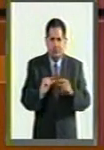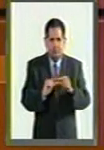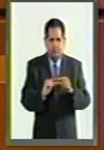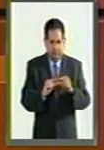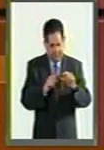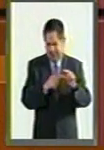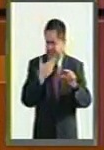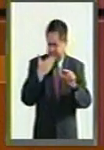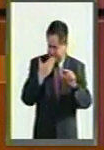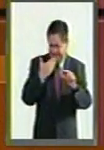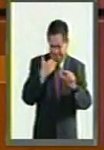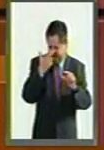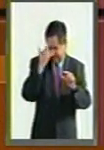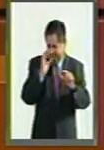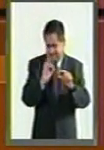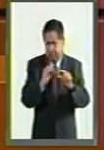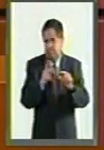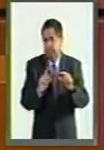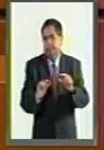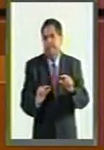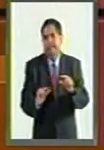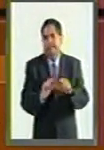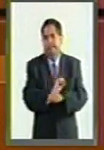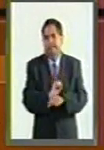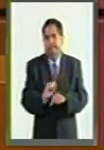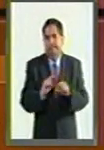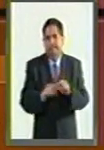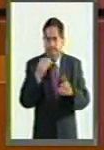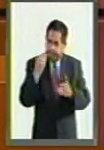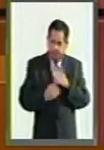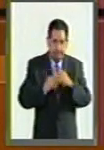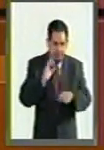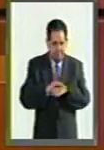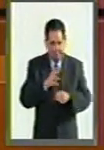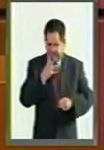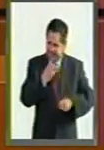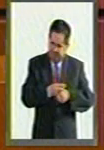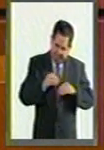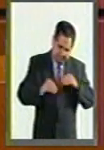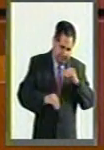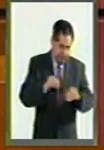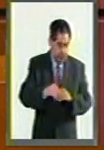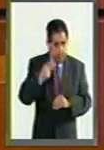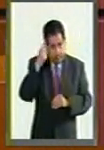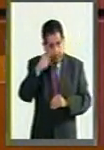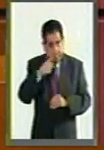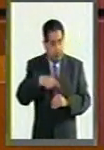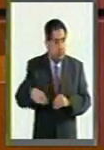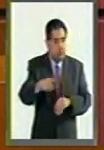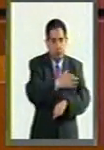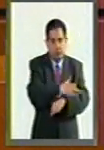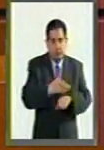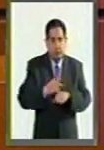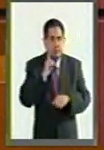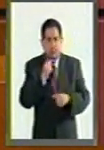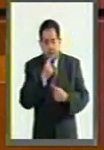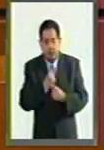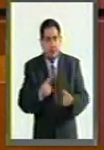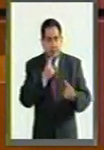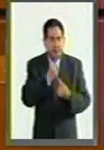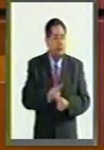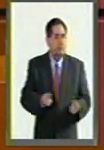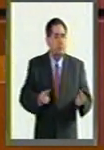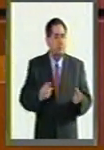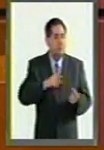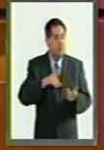todos los méritos que tiene de resolver finalmente el que las familias de niñas y niños